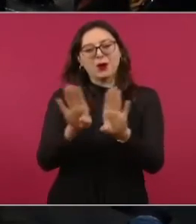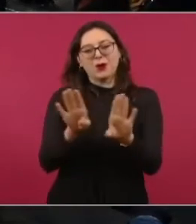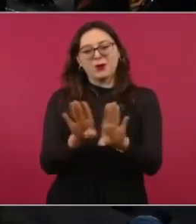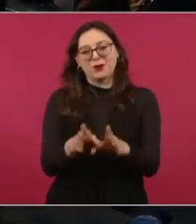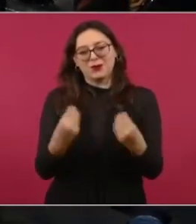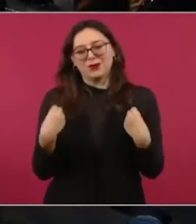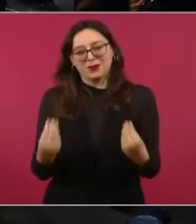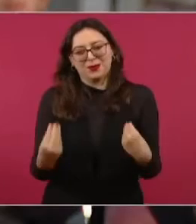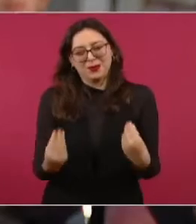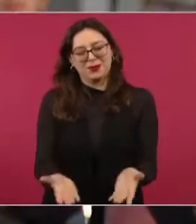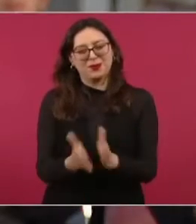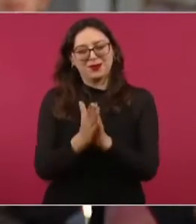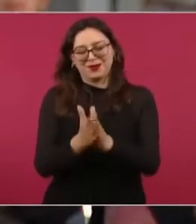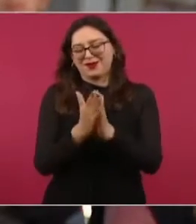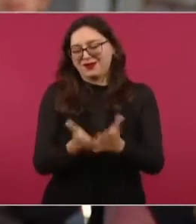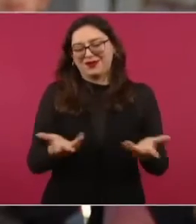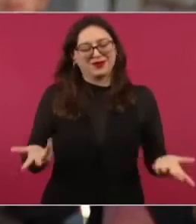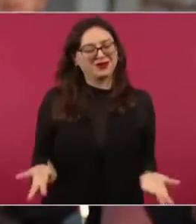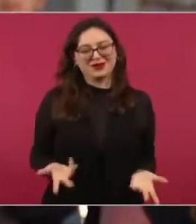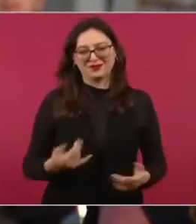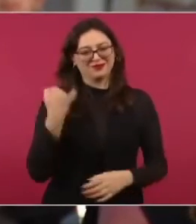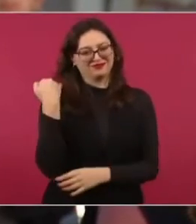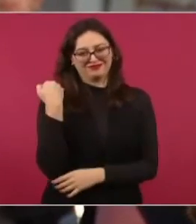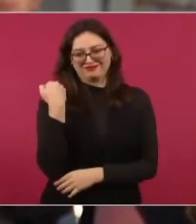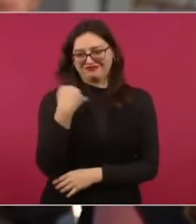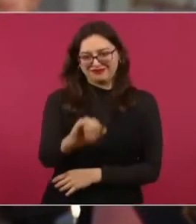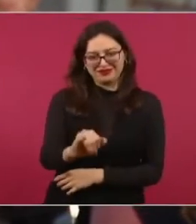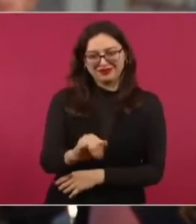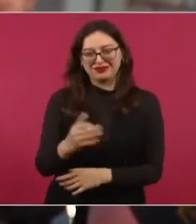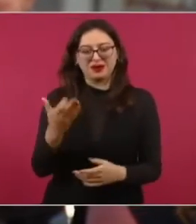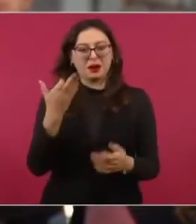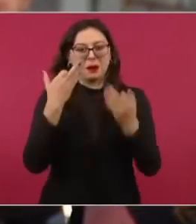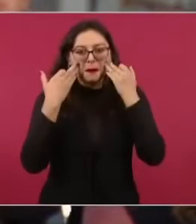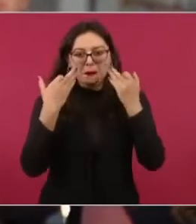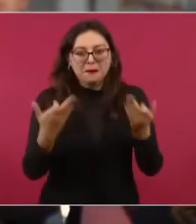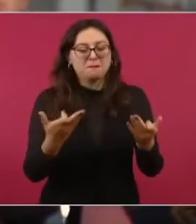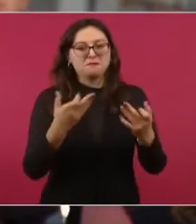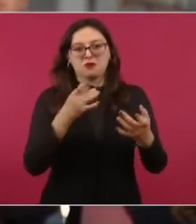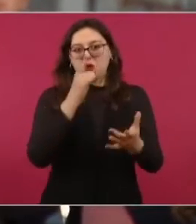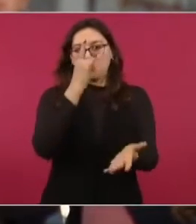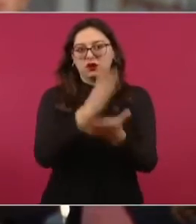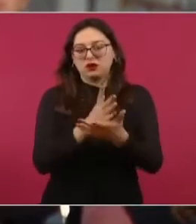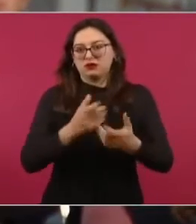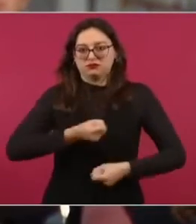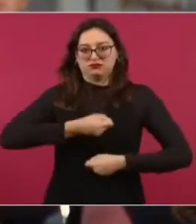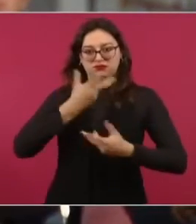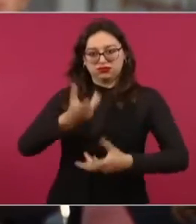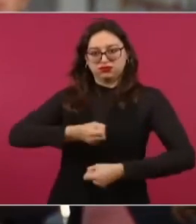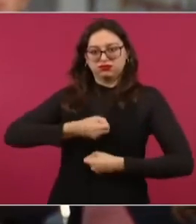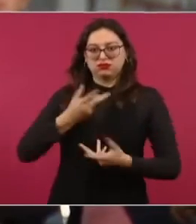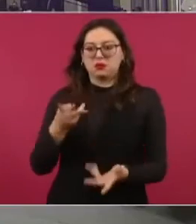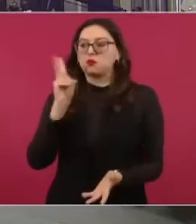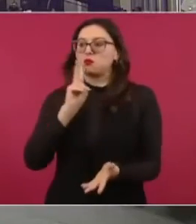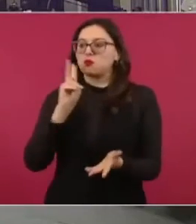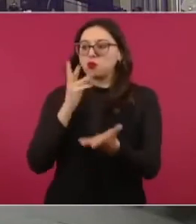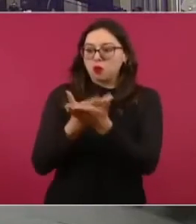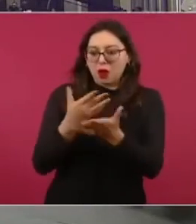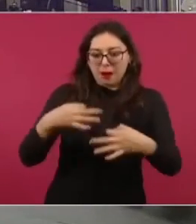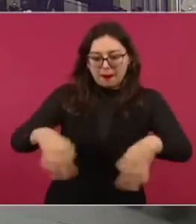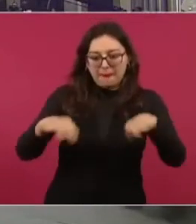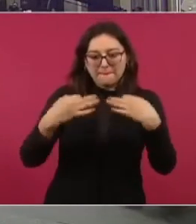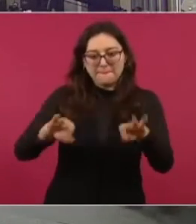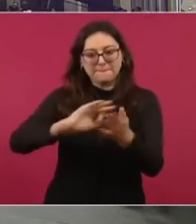Luna. Eso nunca va a haber documentos ni videos. Entonces, esta desesperación que los lleva a decir que